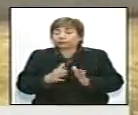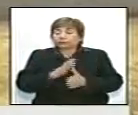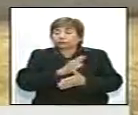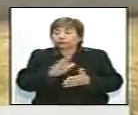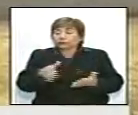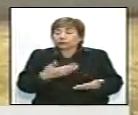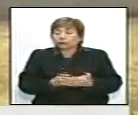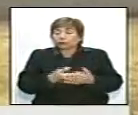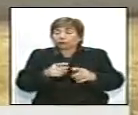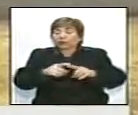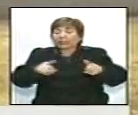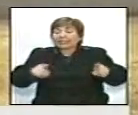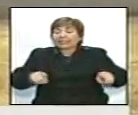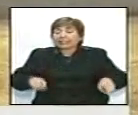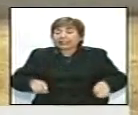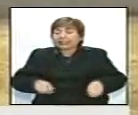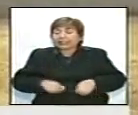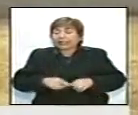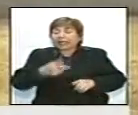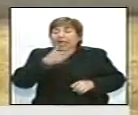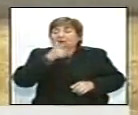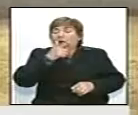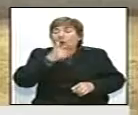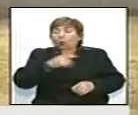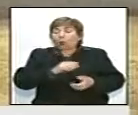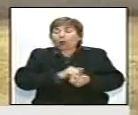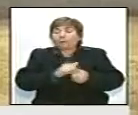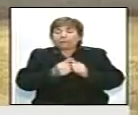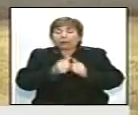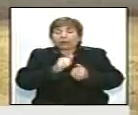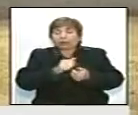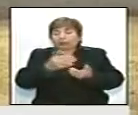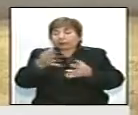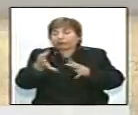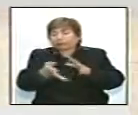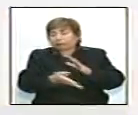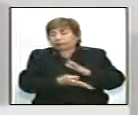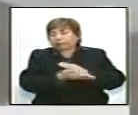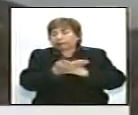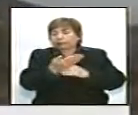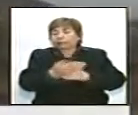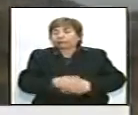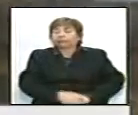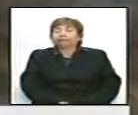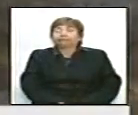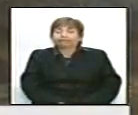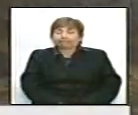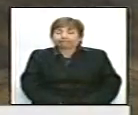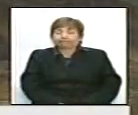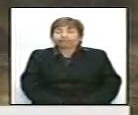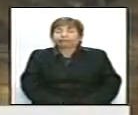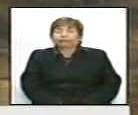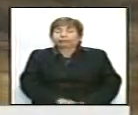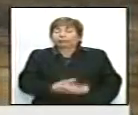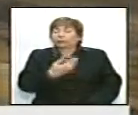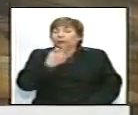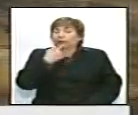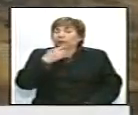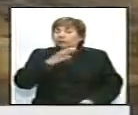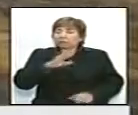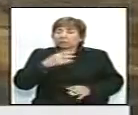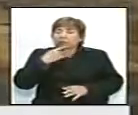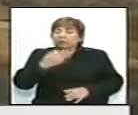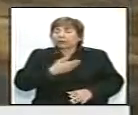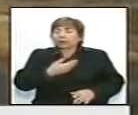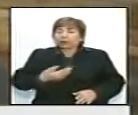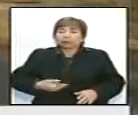capacidad hídrica para que todas estas aguas se revierta hacia la meseta de Ullapata. Tras advertir la ausencia del Estado en la zona,